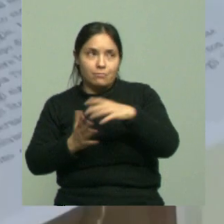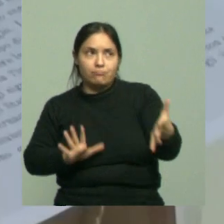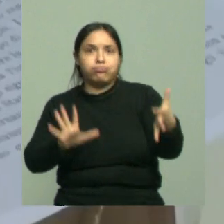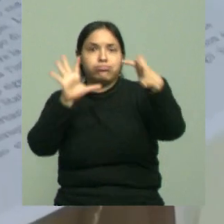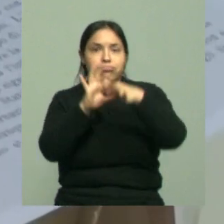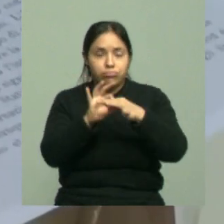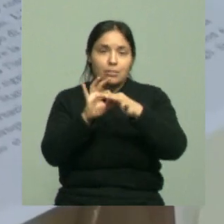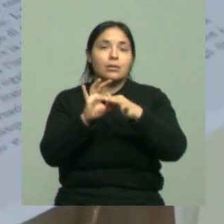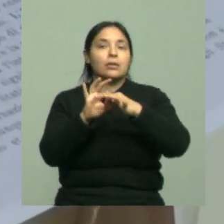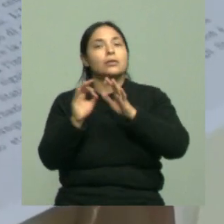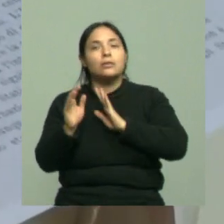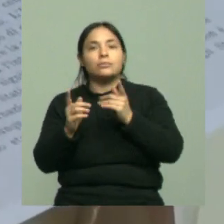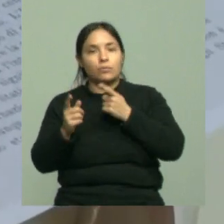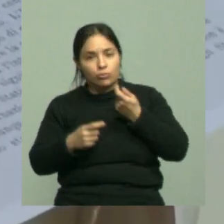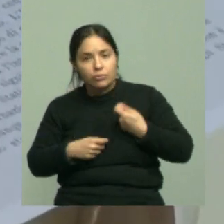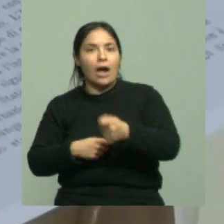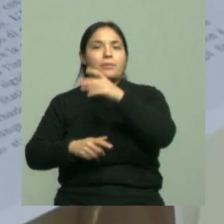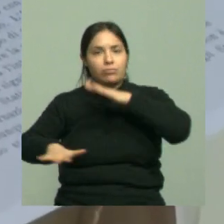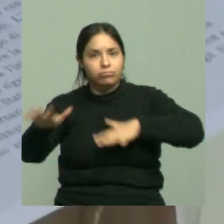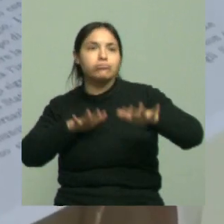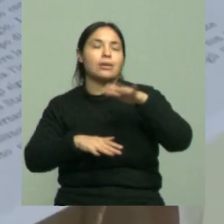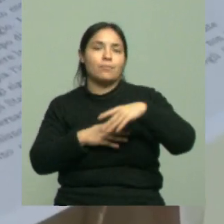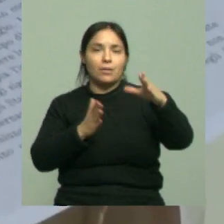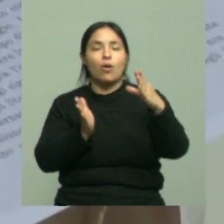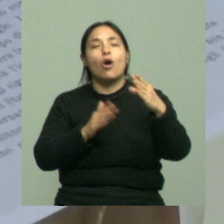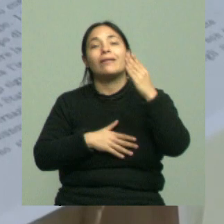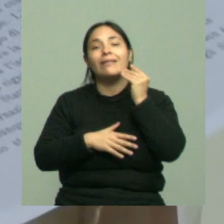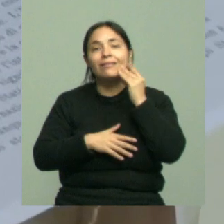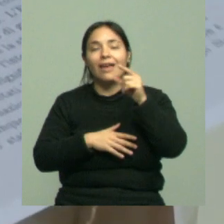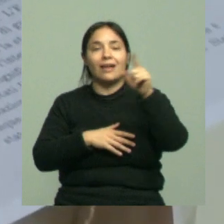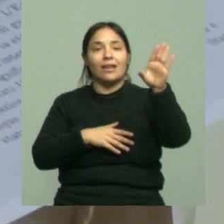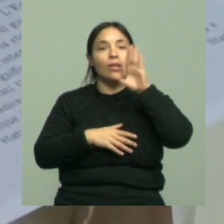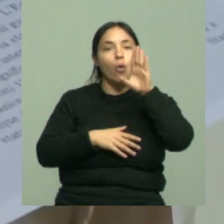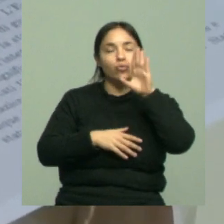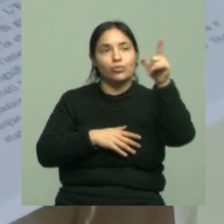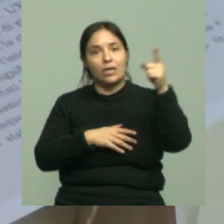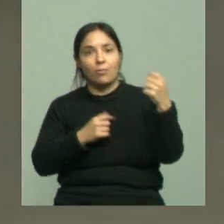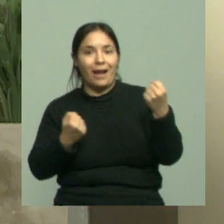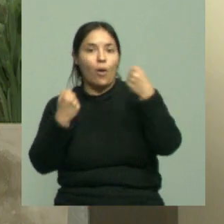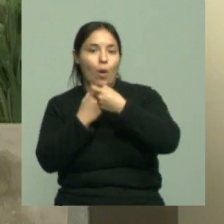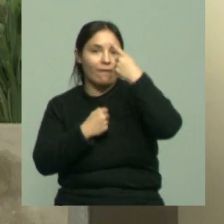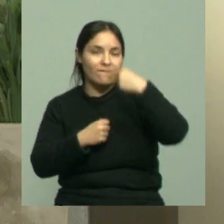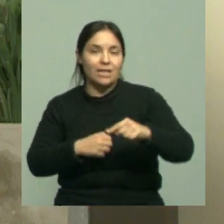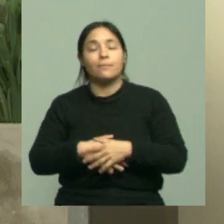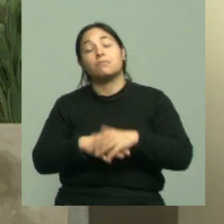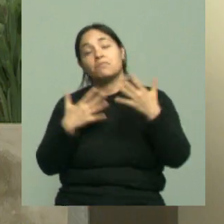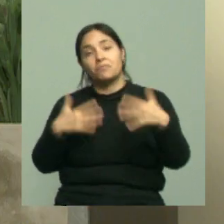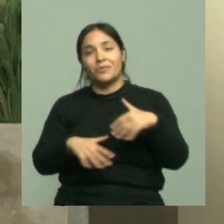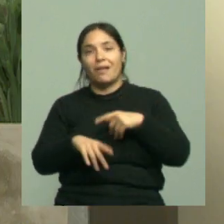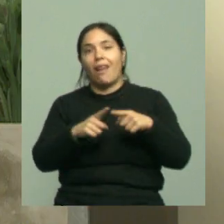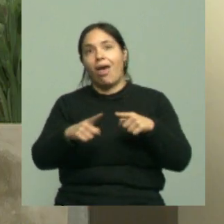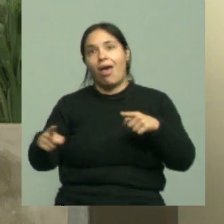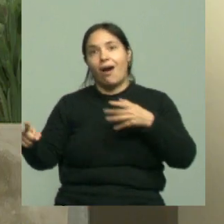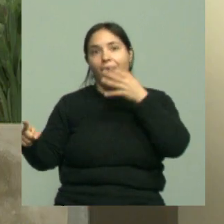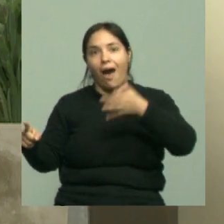y encendida con sus pares de Inglaterra y de Estados Unidos para poder potenciar un acuerdo. Sin duda. Bueno, tendríamos que seguir hablando por un montón de minutos,